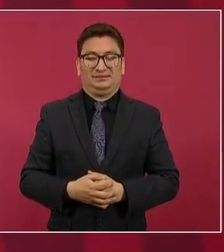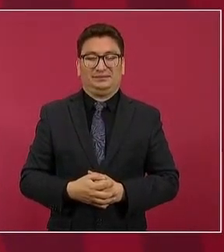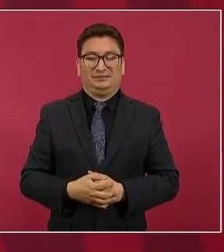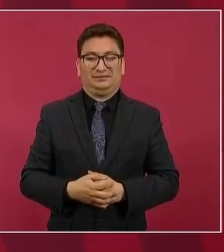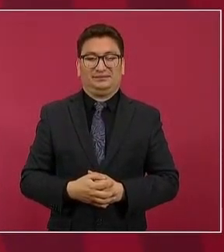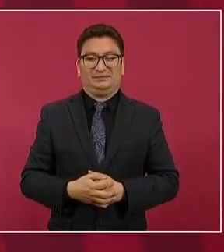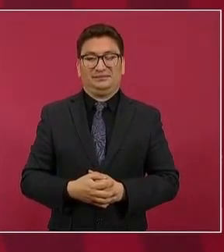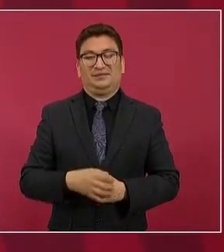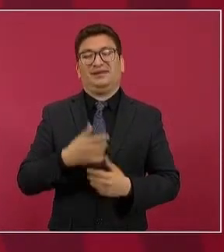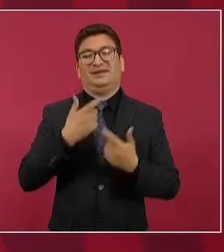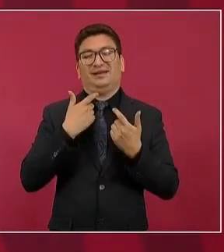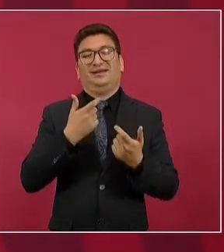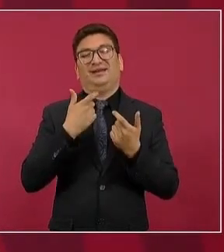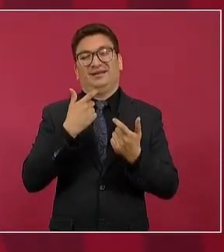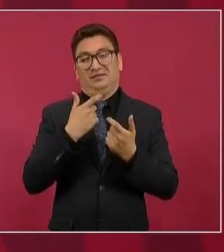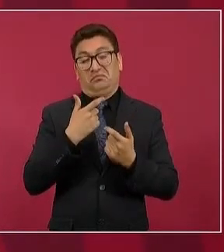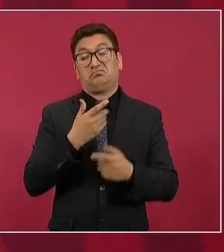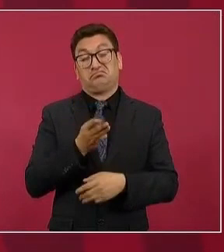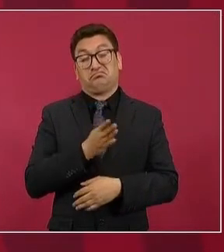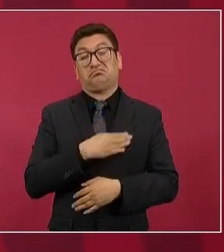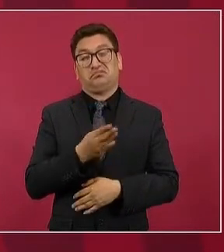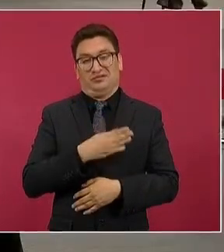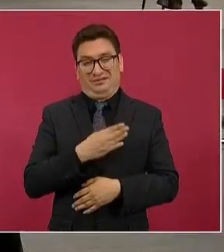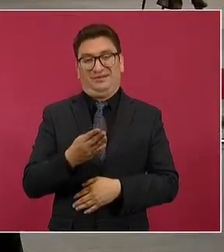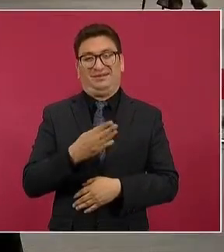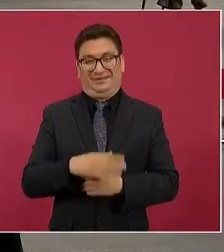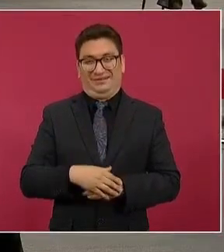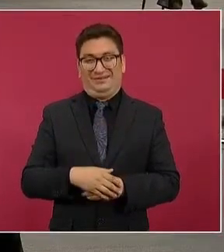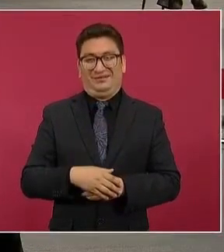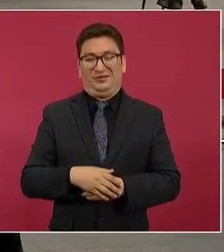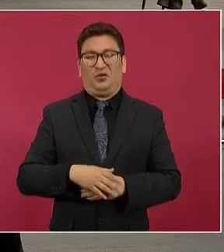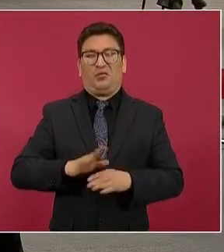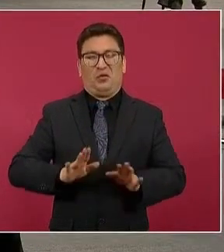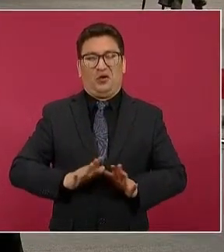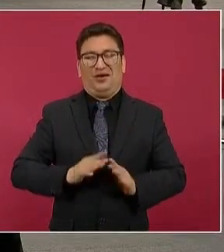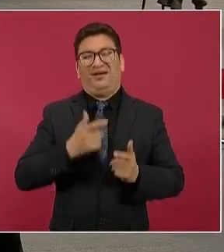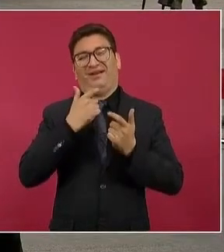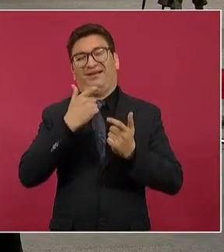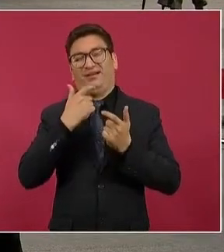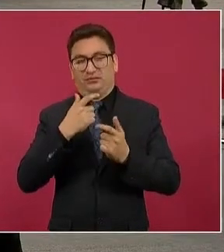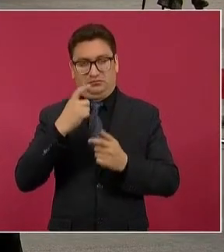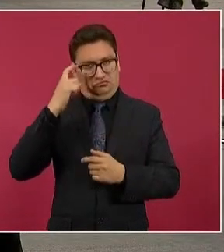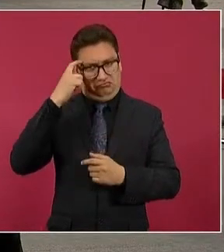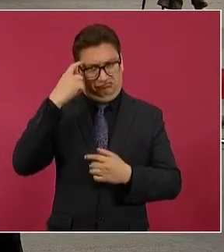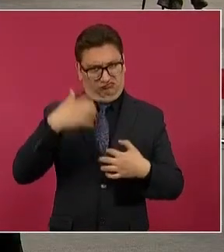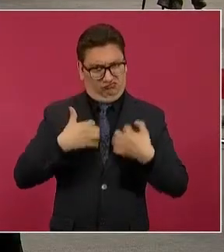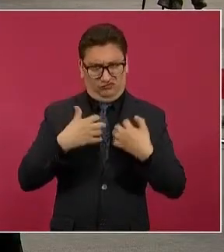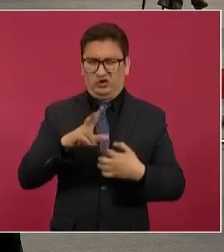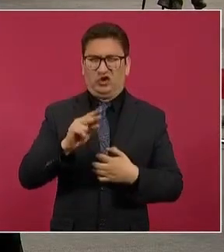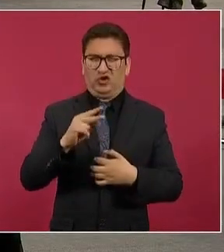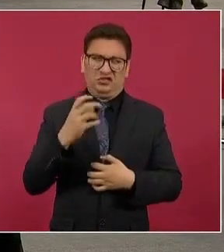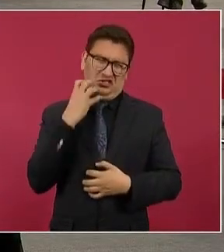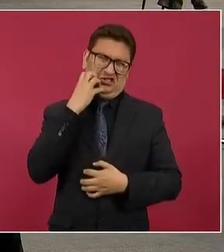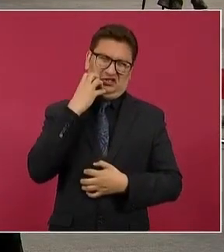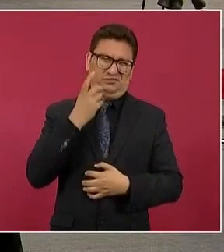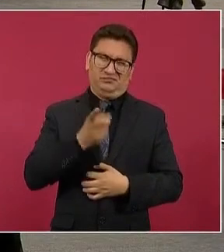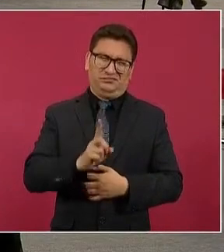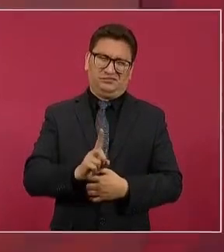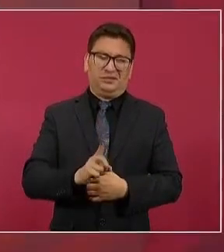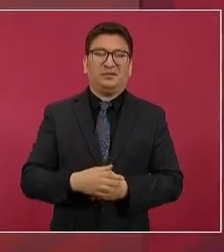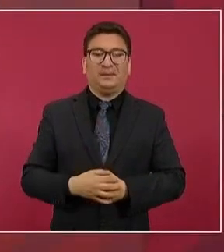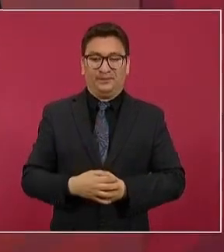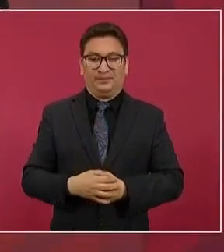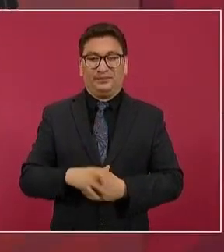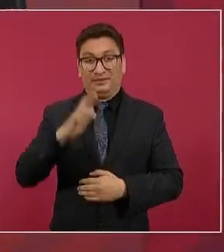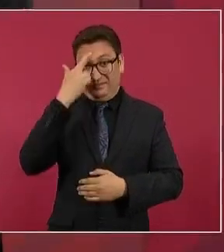Es buena la risa y el buen humor, no enojarnos, no amargarnos. ¿Se